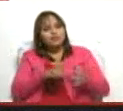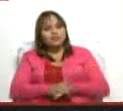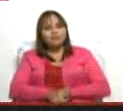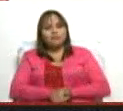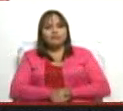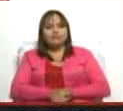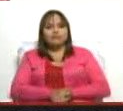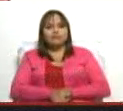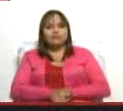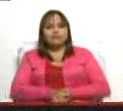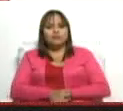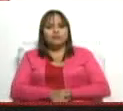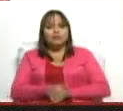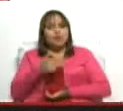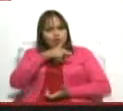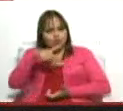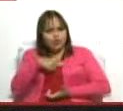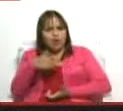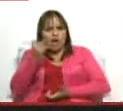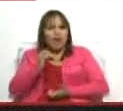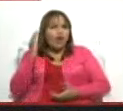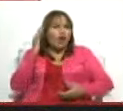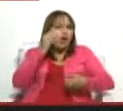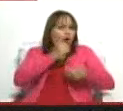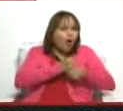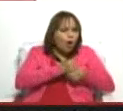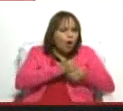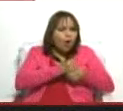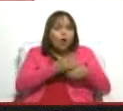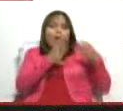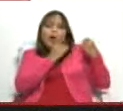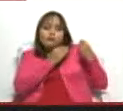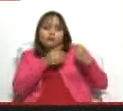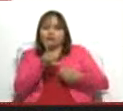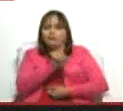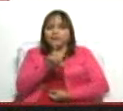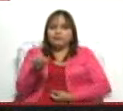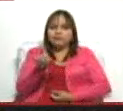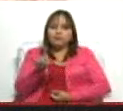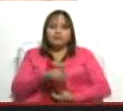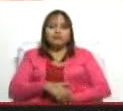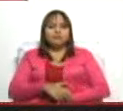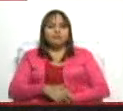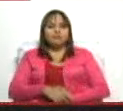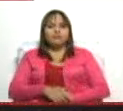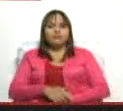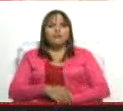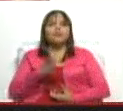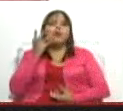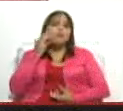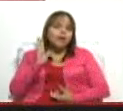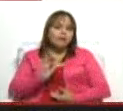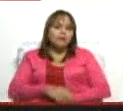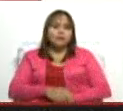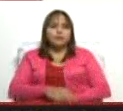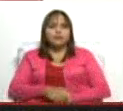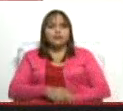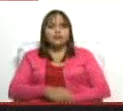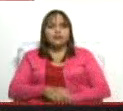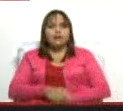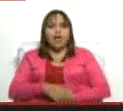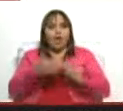subestimamos al enemigo, no creemos... recuerda, voy a poner un ejemplo, los que están hoy en el